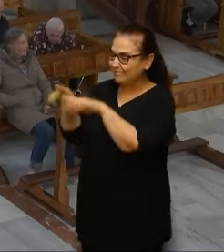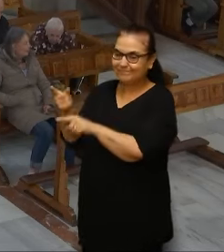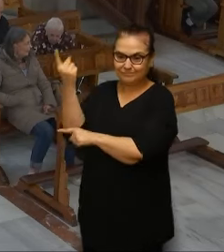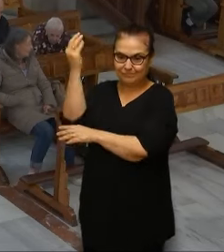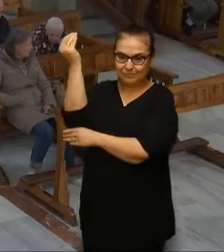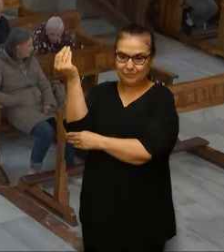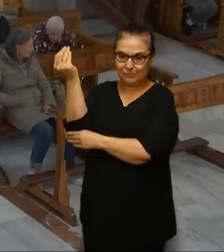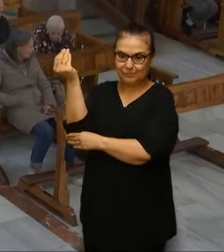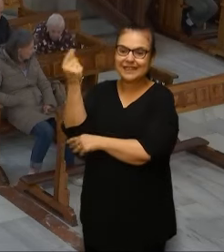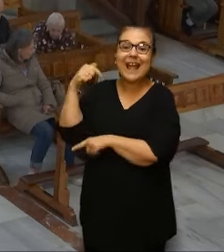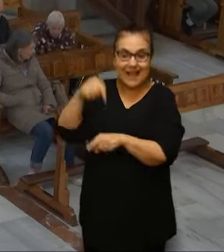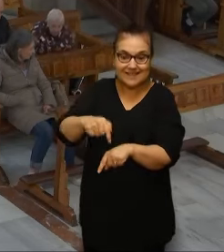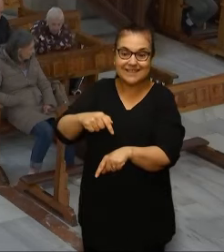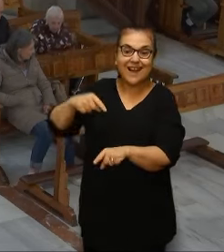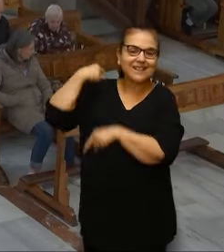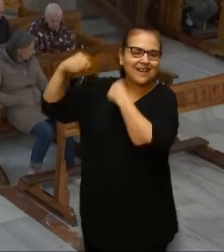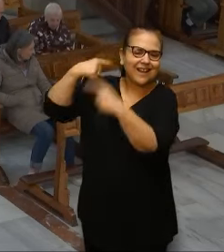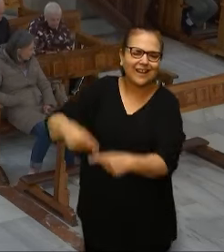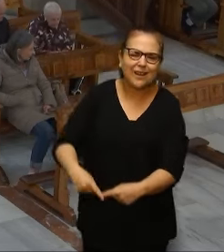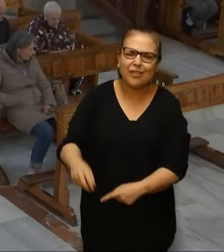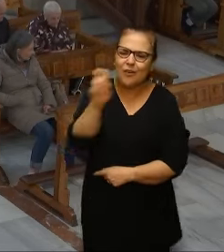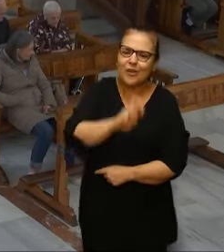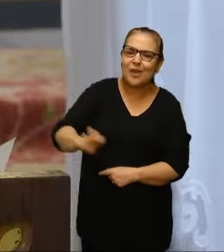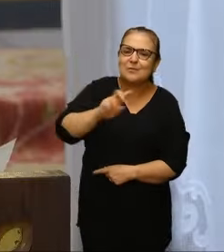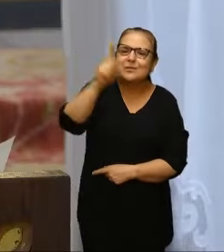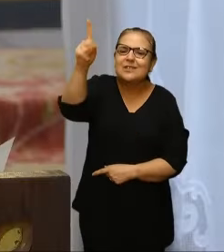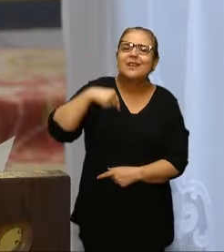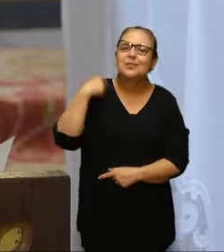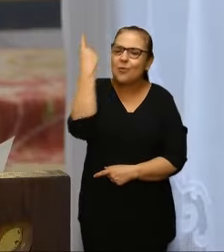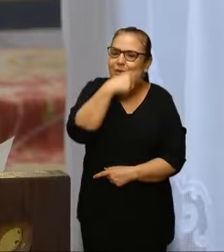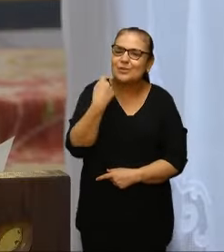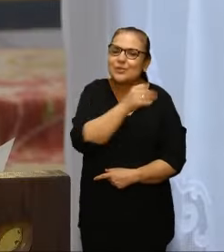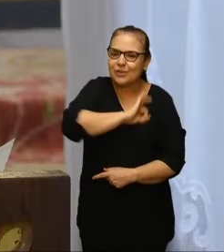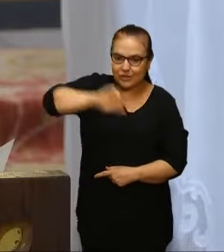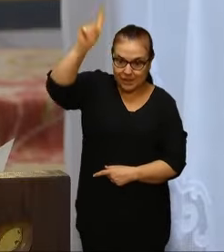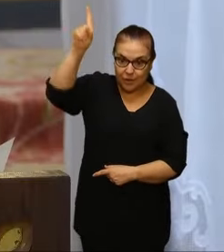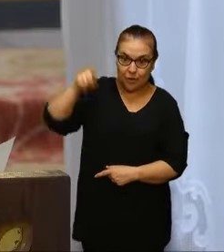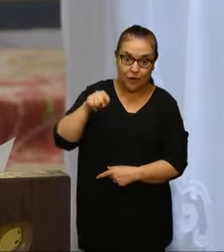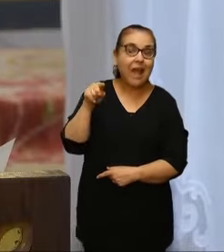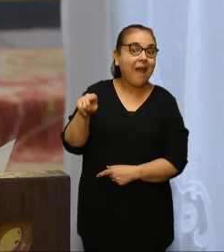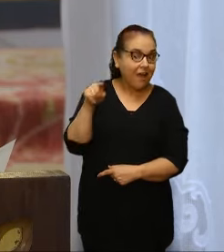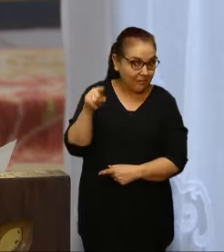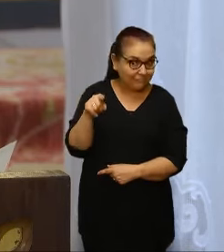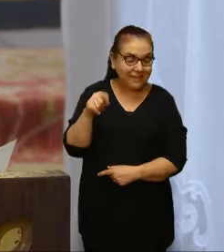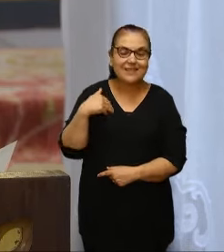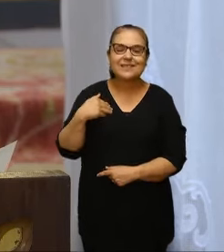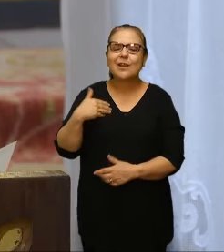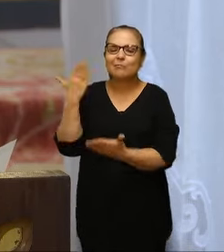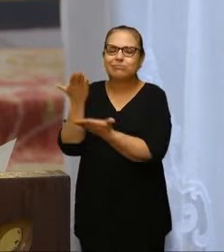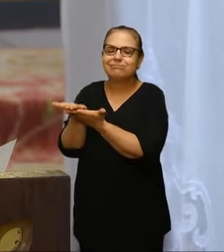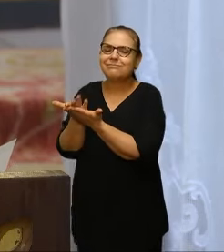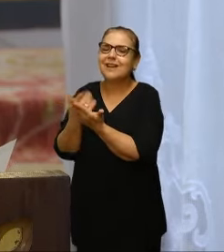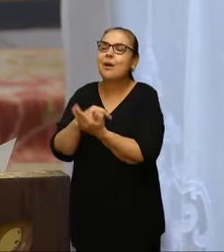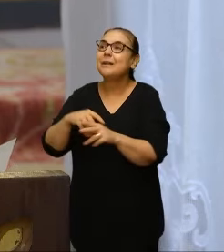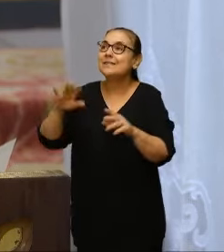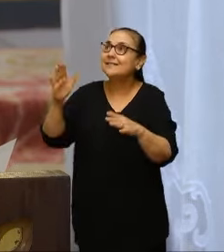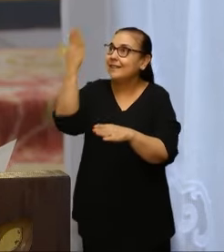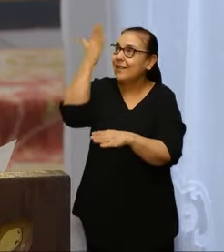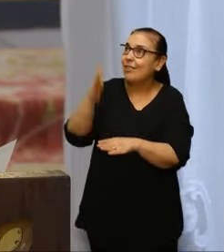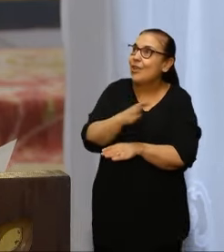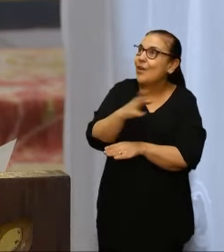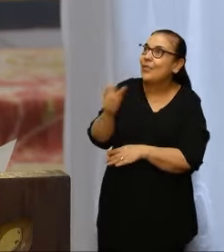es la generación que busca tu rostro, Señor. Ese recibirá la bendición del Señor. Le